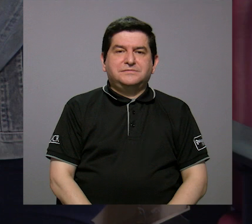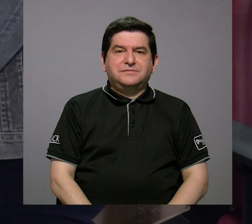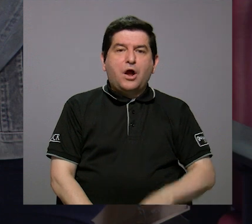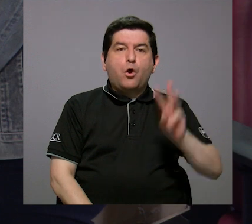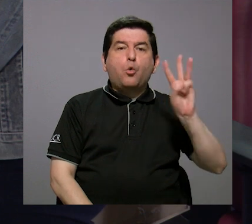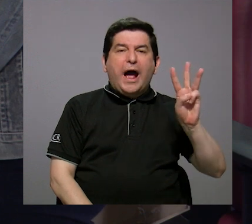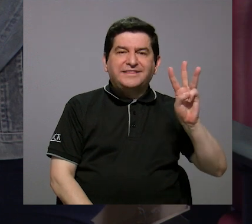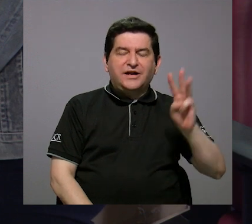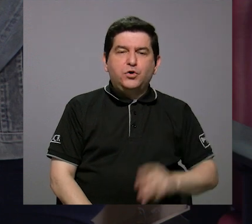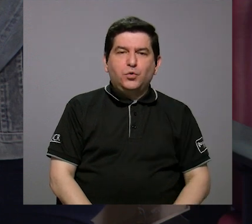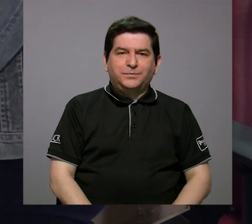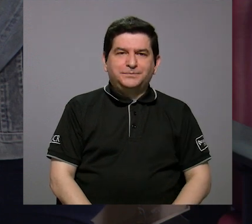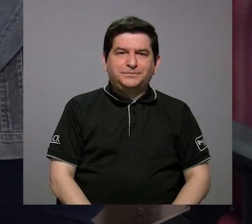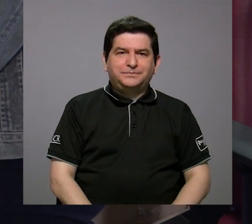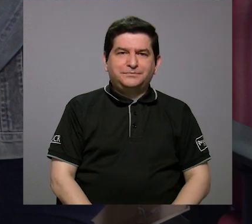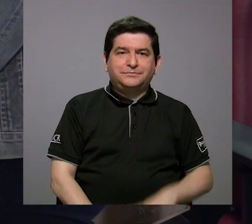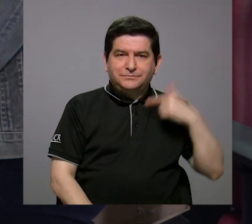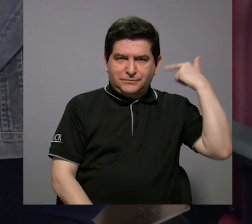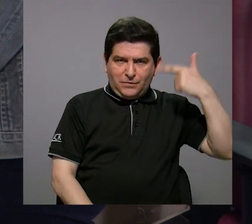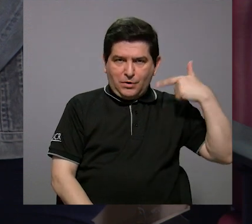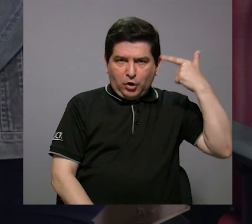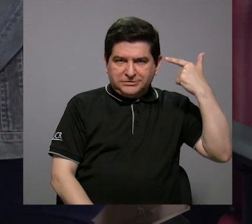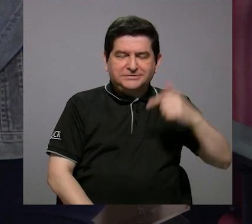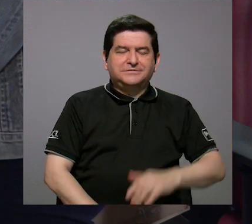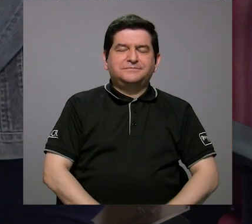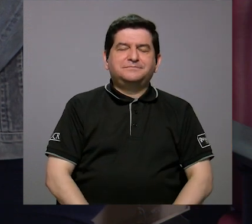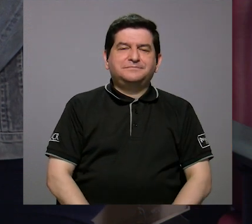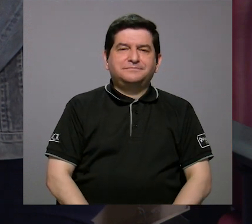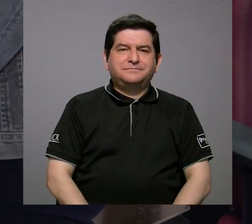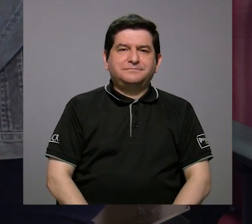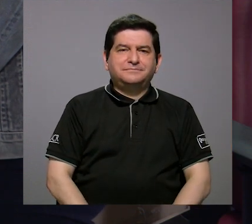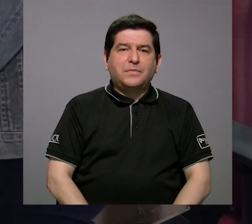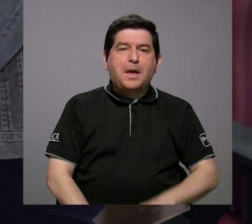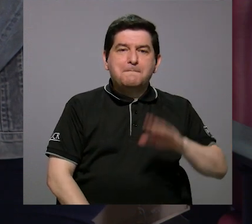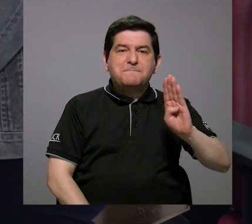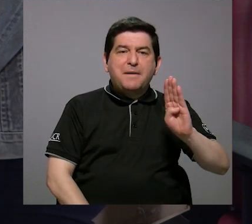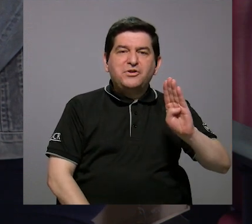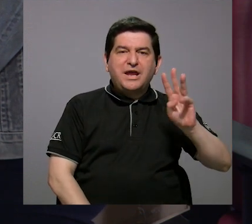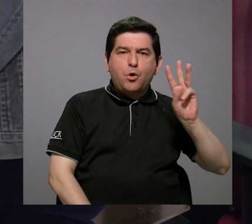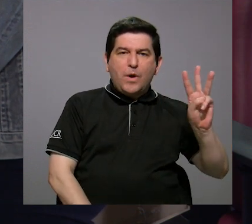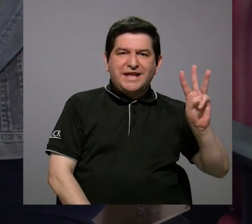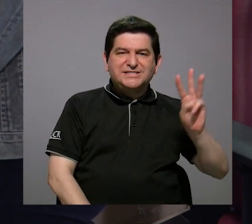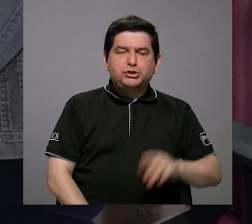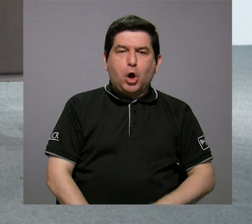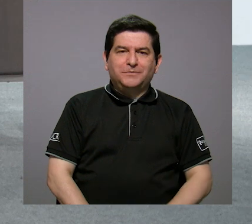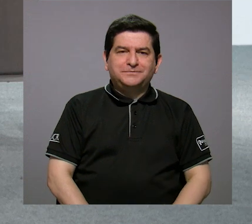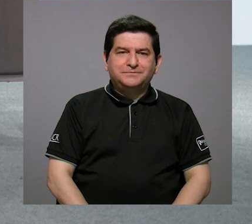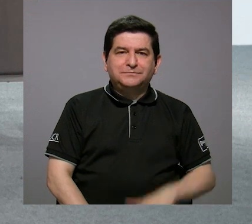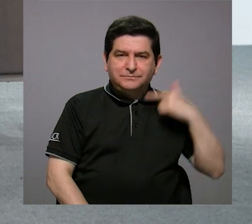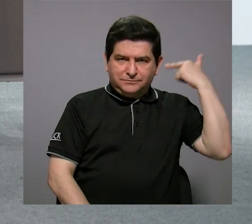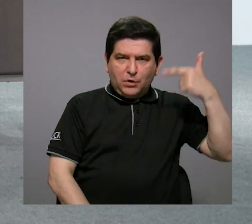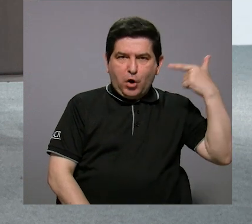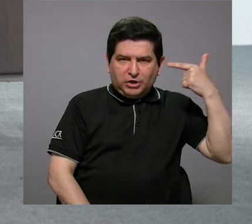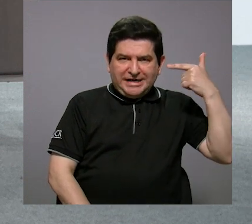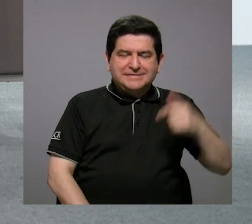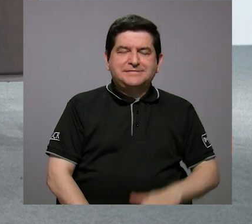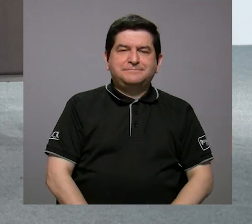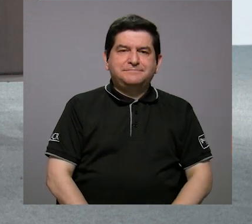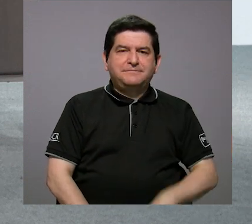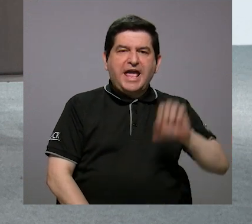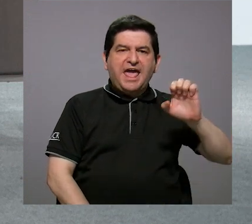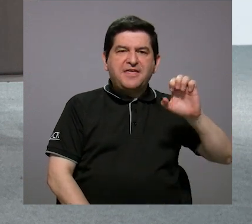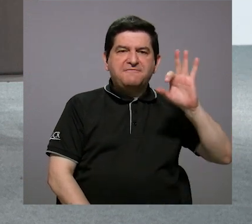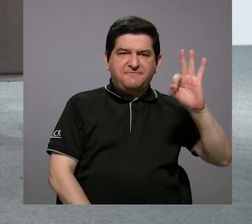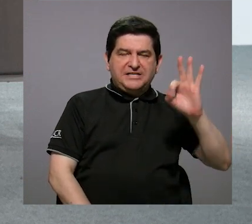son Waterloo, que es de Londres, ¿verdad?, Bradbury Wilkinson, que es de Londres,